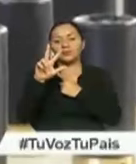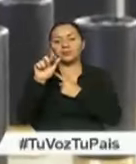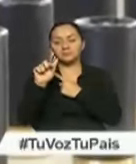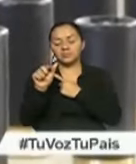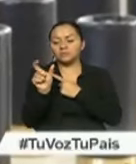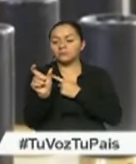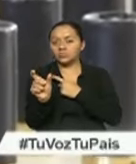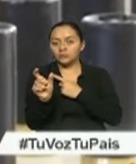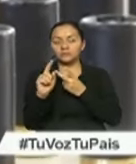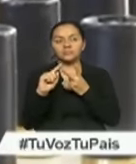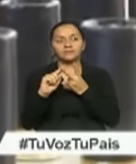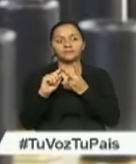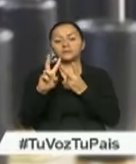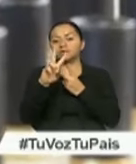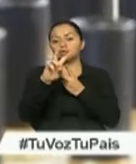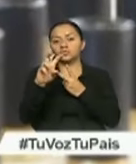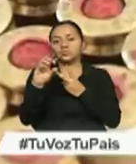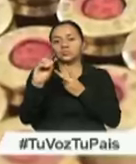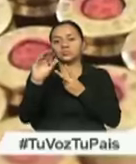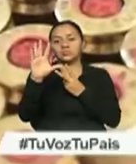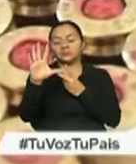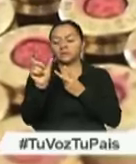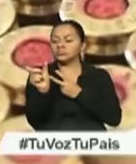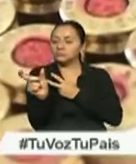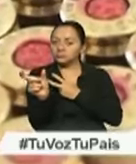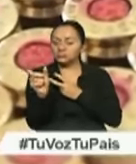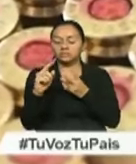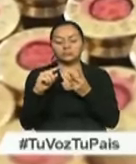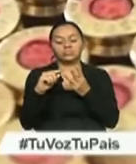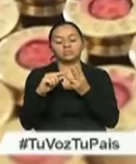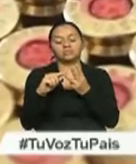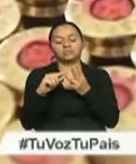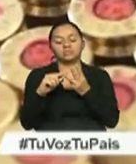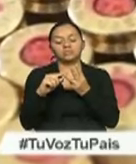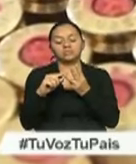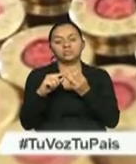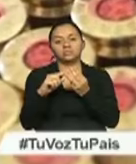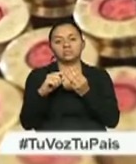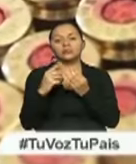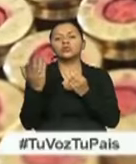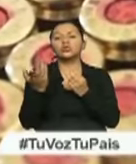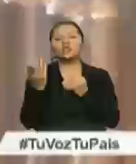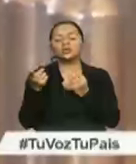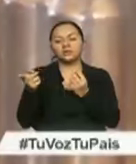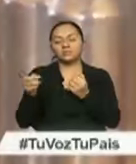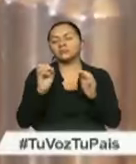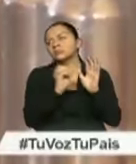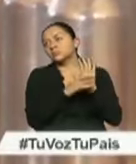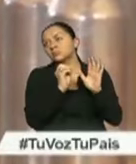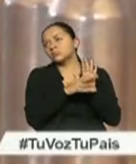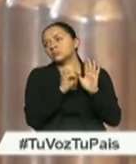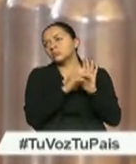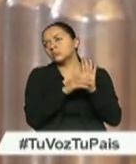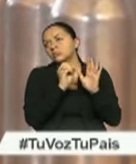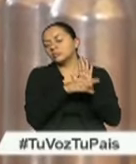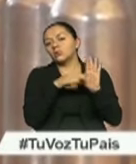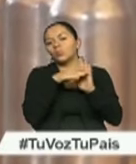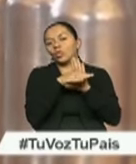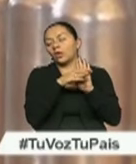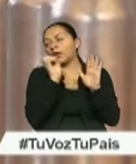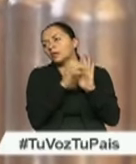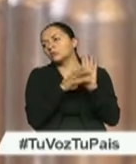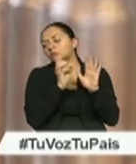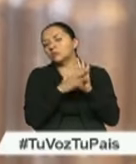municiones, 205 vainas que se encontraban en los centros de acopio de indicios y